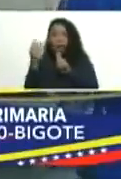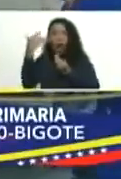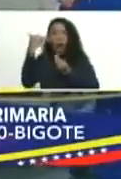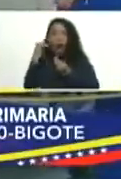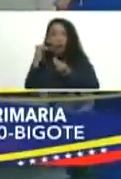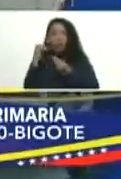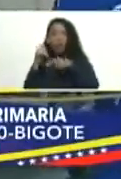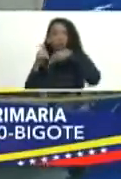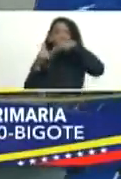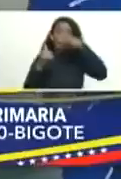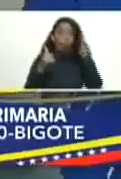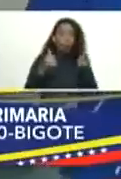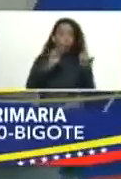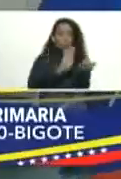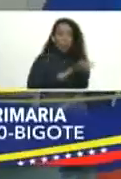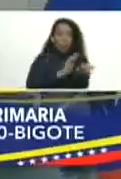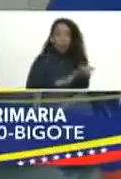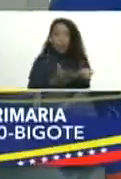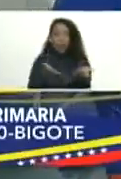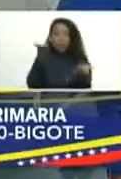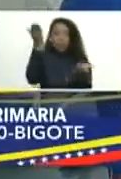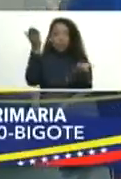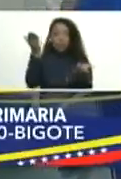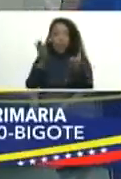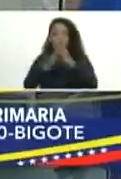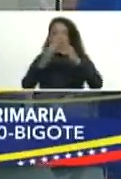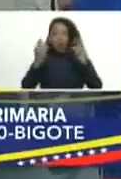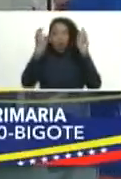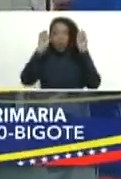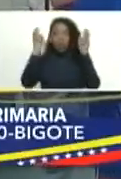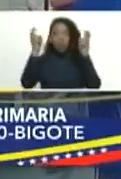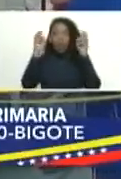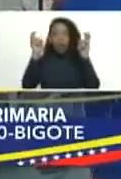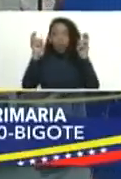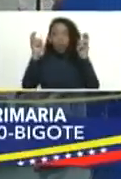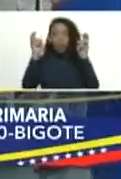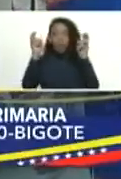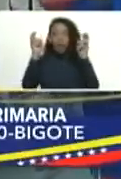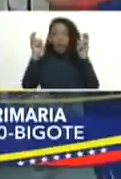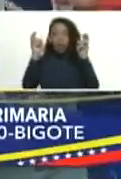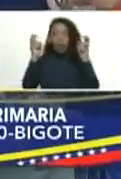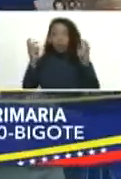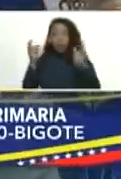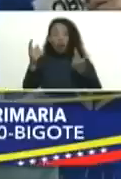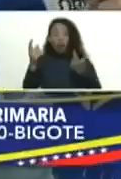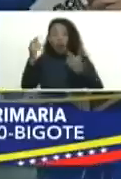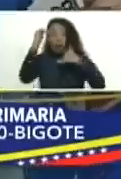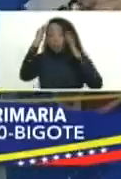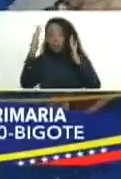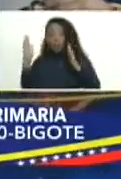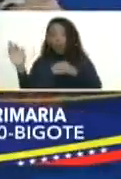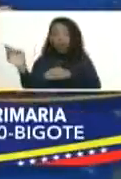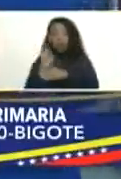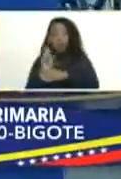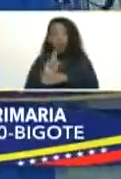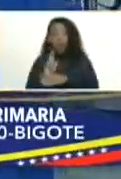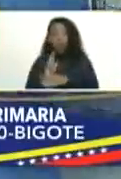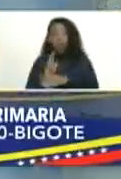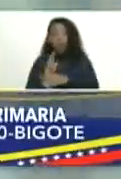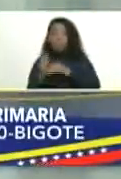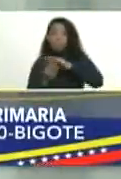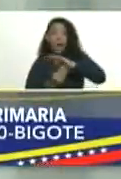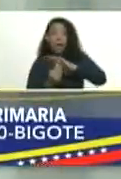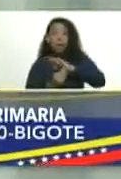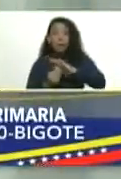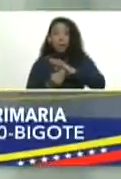multiparámetro, sus tensiómetros, todo su tema de primeros auxilios y toda una serie de insumos